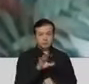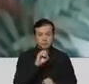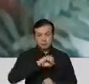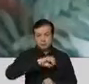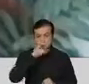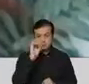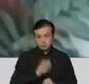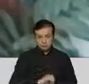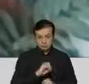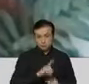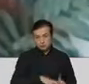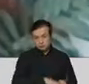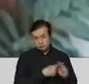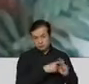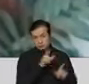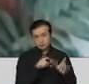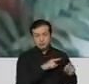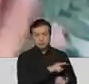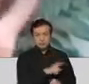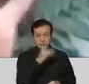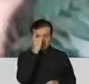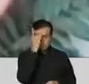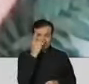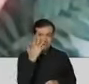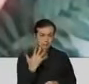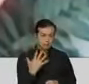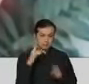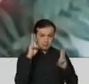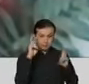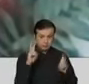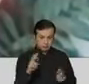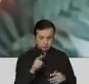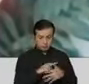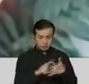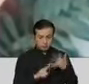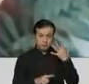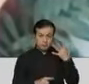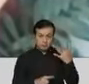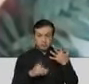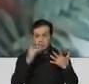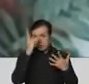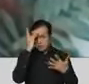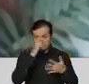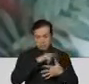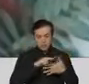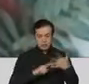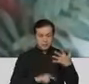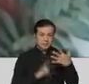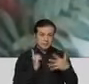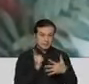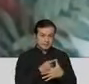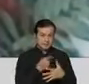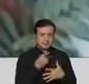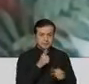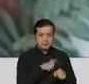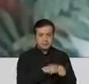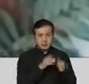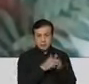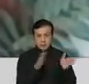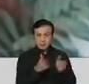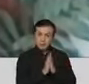50% inicial de esos tenedores. Hay cinco áreas que se tratan cuando uno trata una deuda, ¿no es cierto? Uh-huh. El primero es gracia,